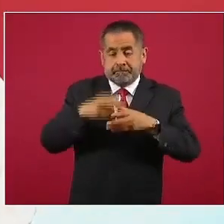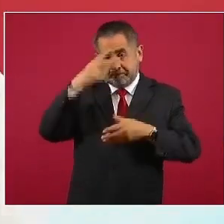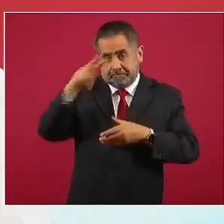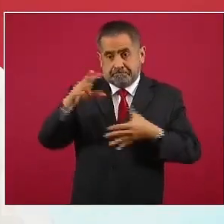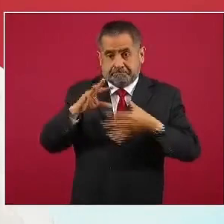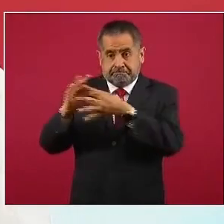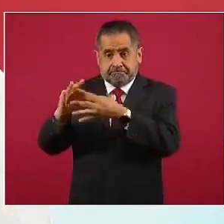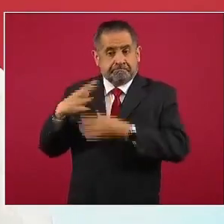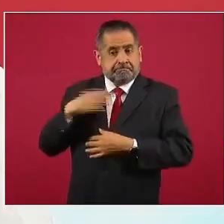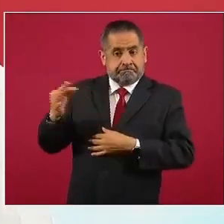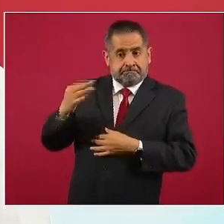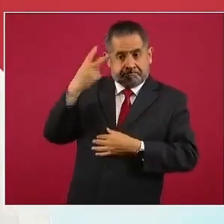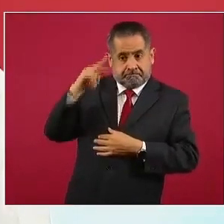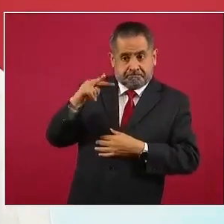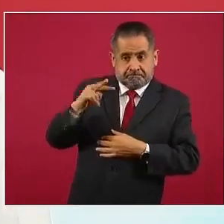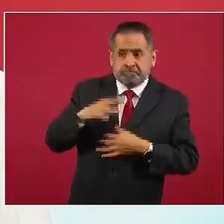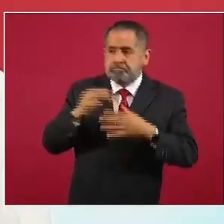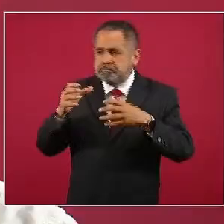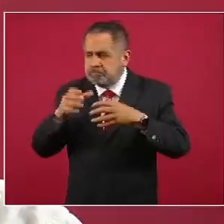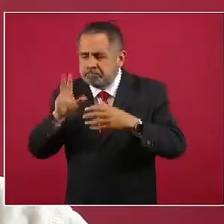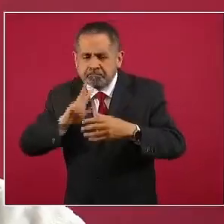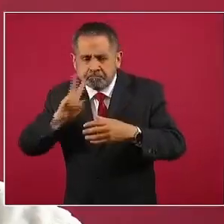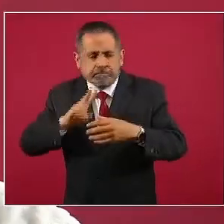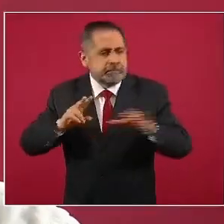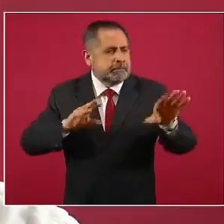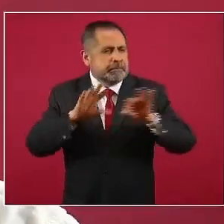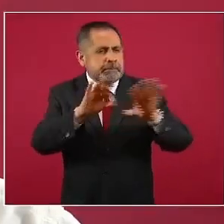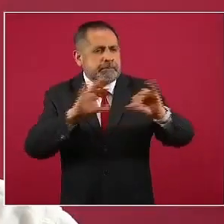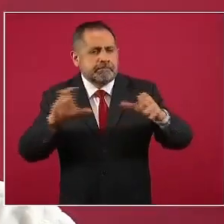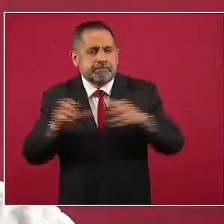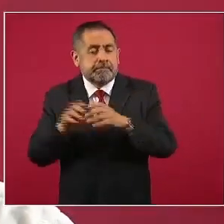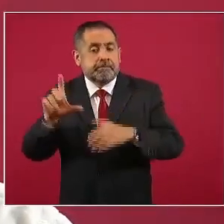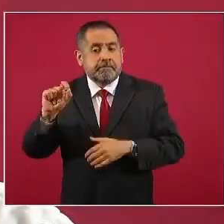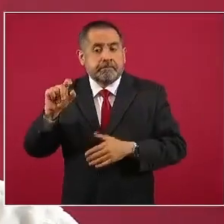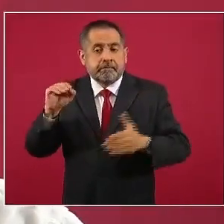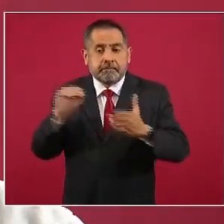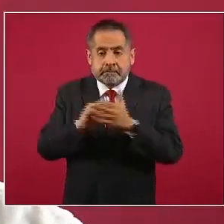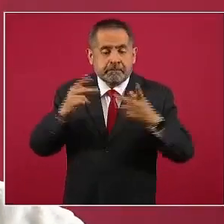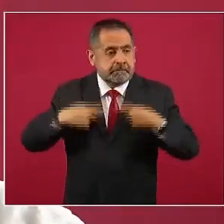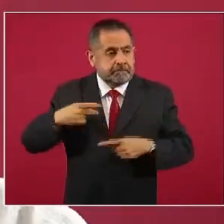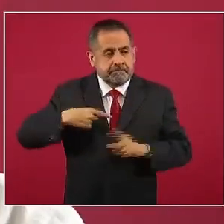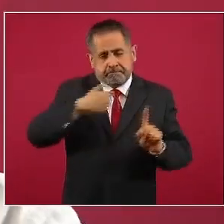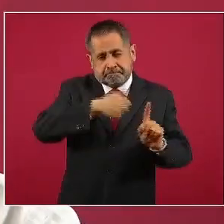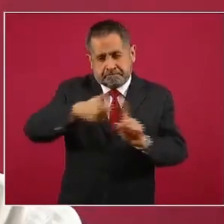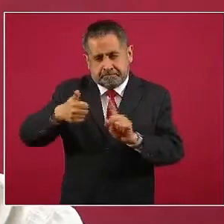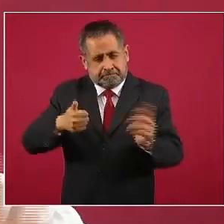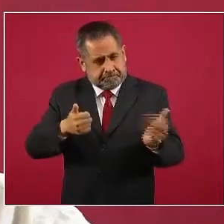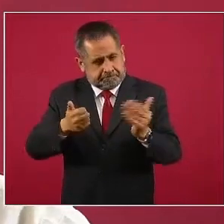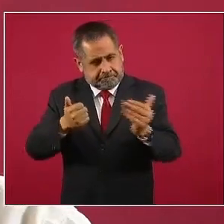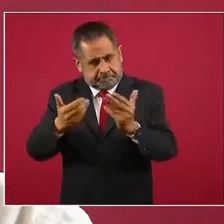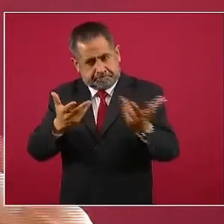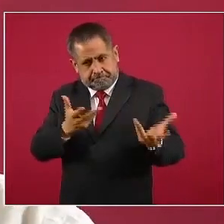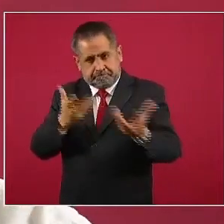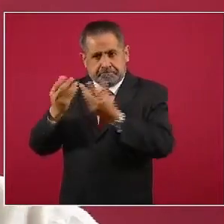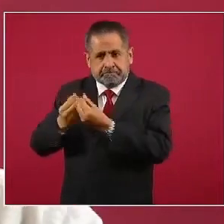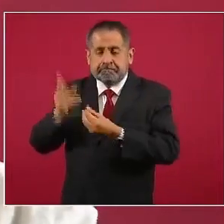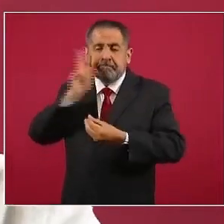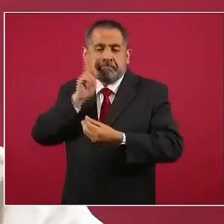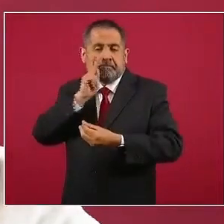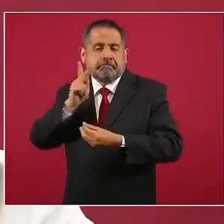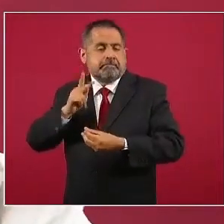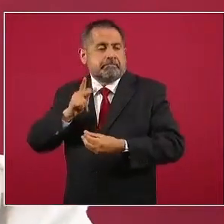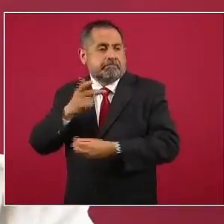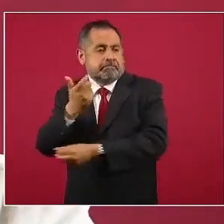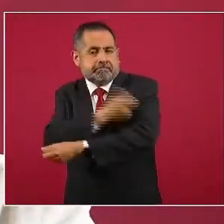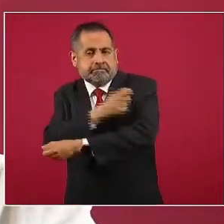9 países es México. Se planea reclutar hasta 20,000 sujetos, y este desarrollo de la investigación